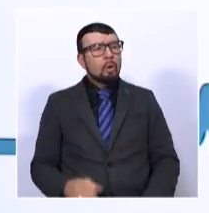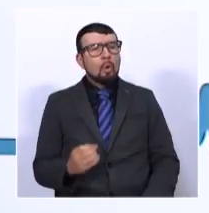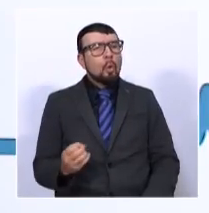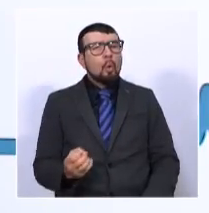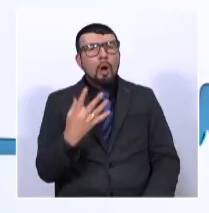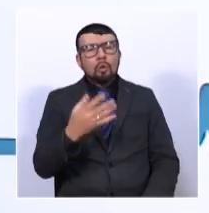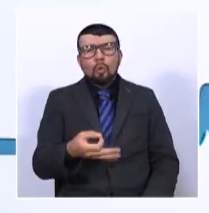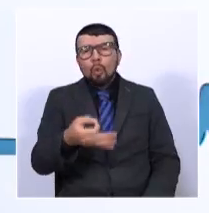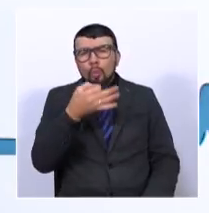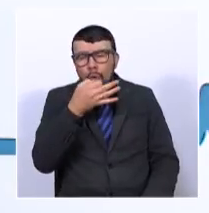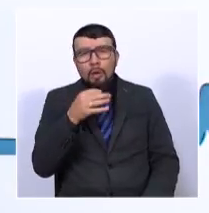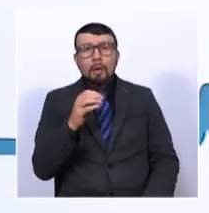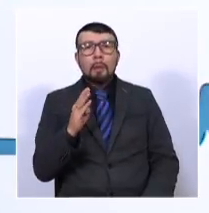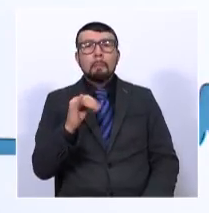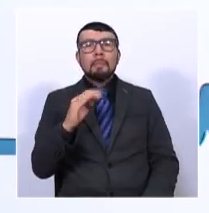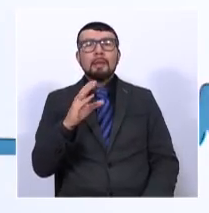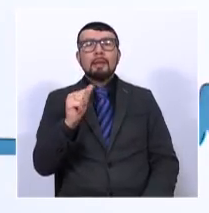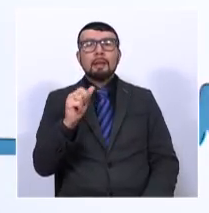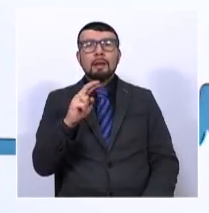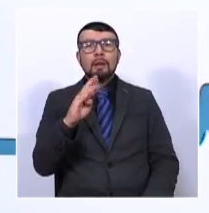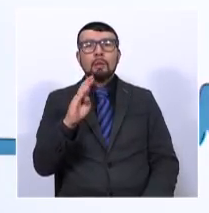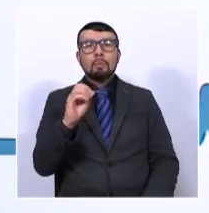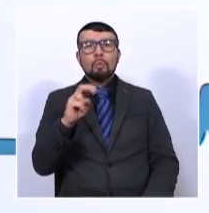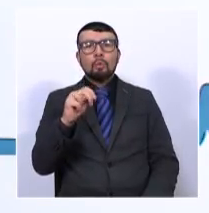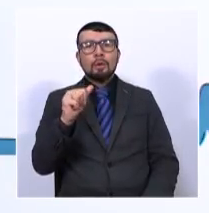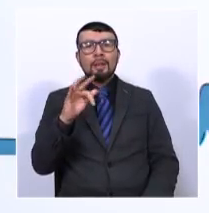de bicarbonato de soda en ayunas?